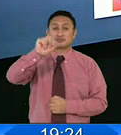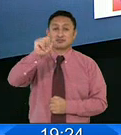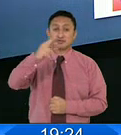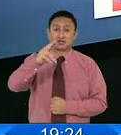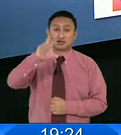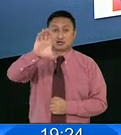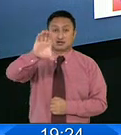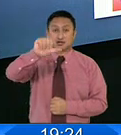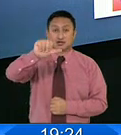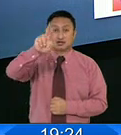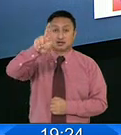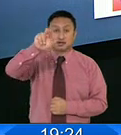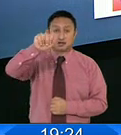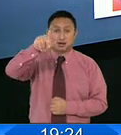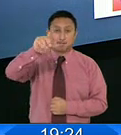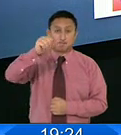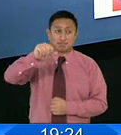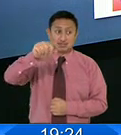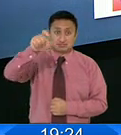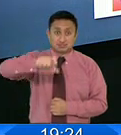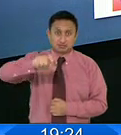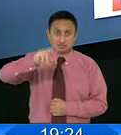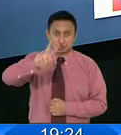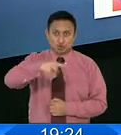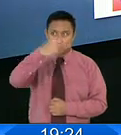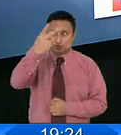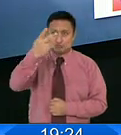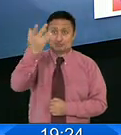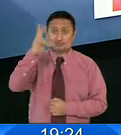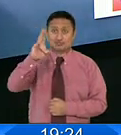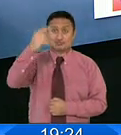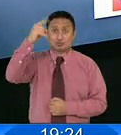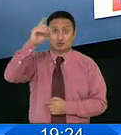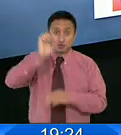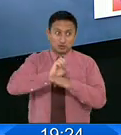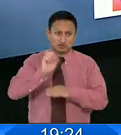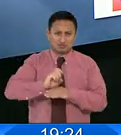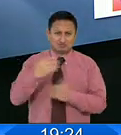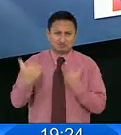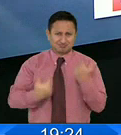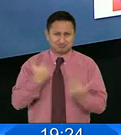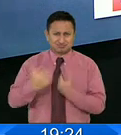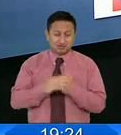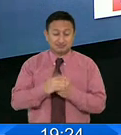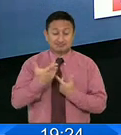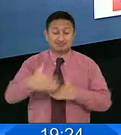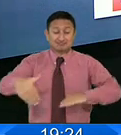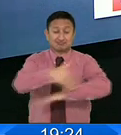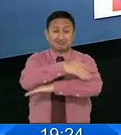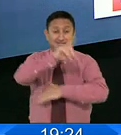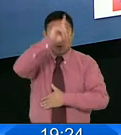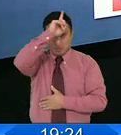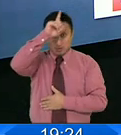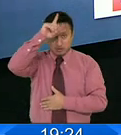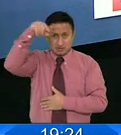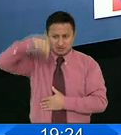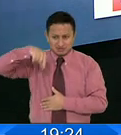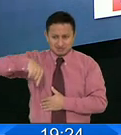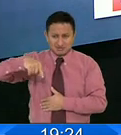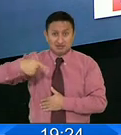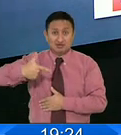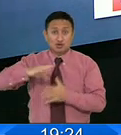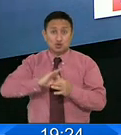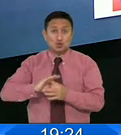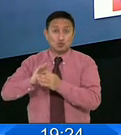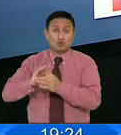España alegró a más de 17 millones de ecuatorianos. Las calles de Madrid estuvieron abarrotadas de compatriotas que